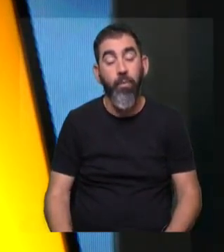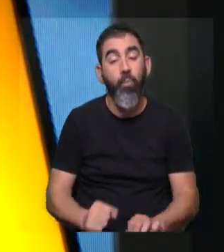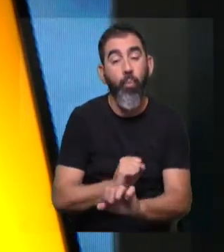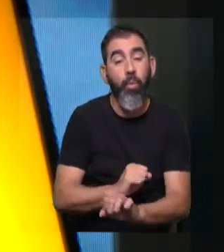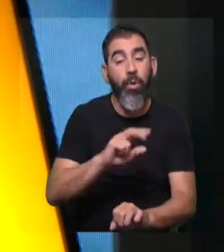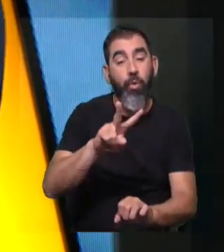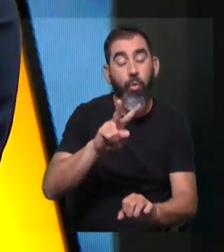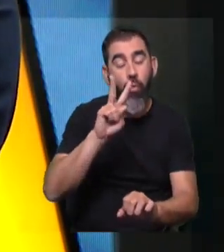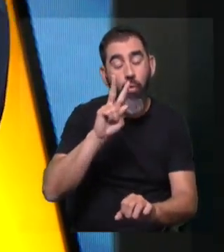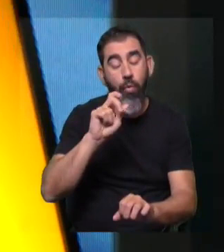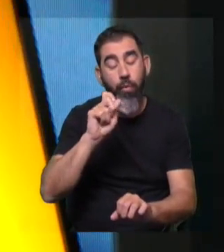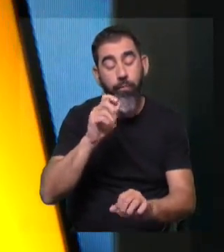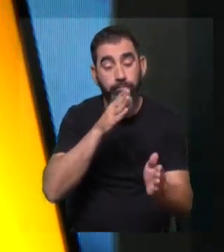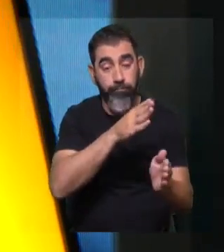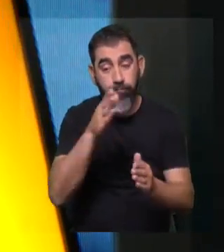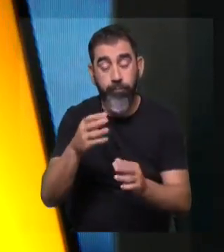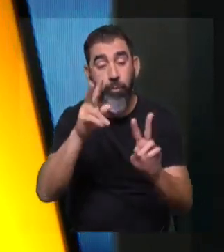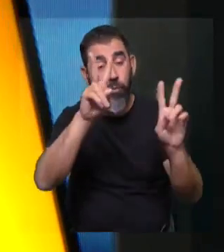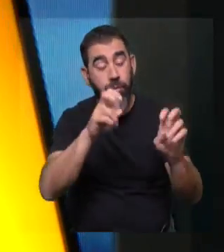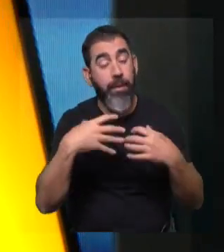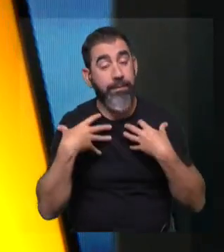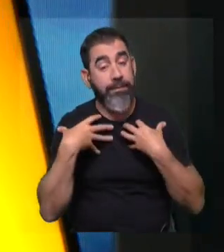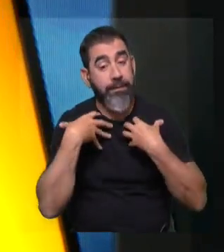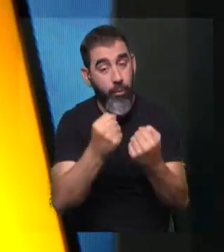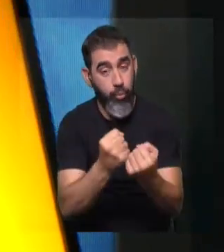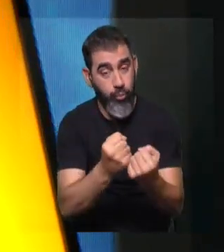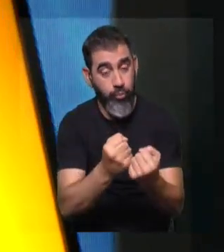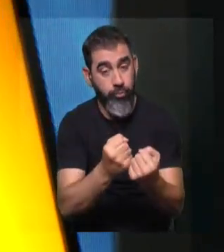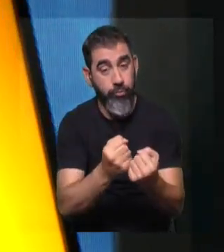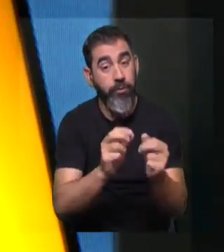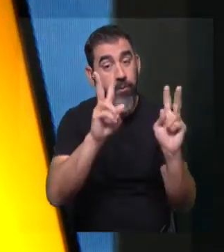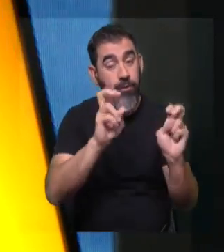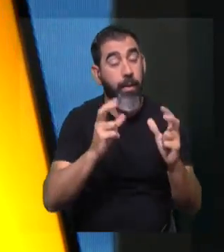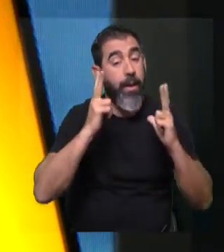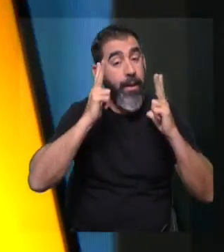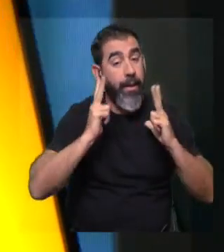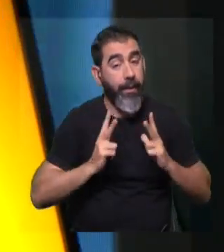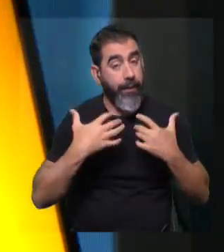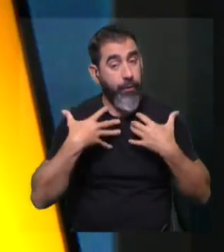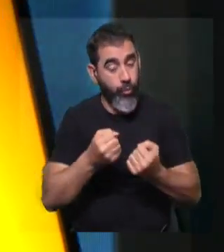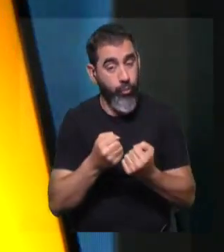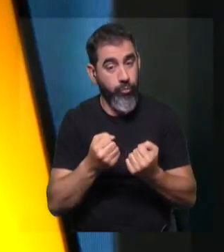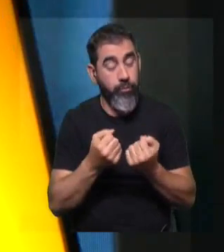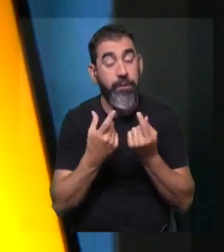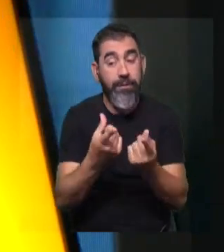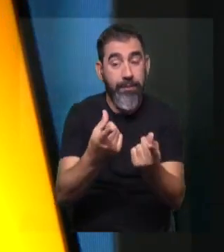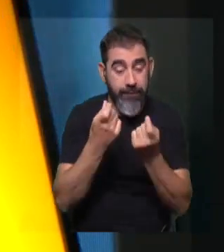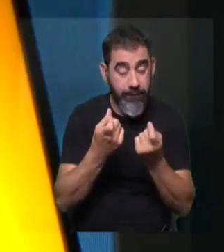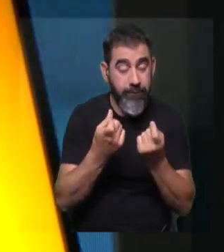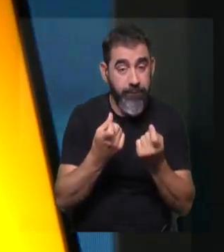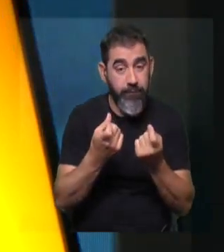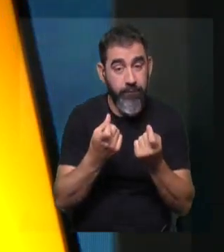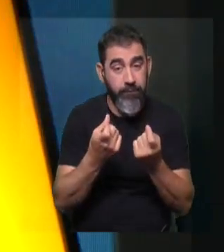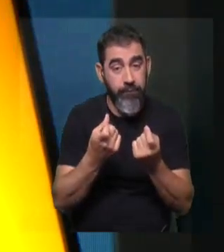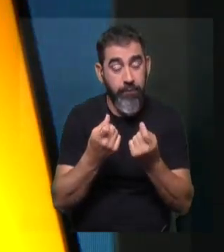2 ópticas. Desde una óptica de salud, que es una óptica ética, que es la necesidad de